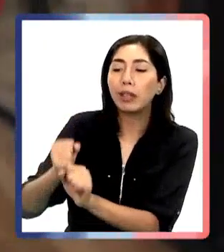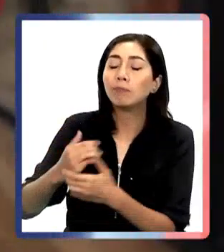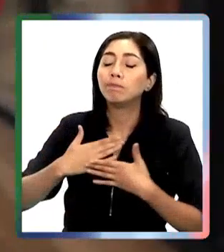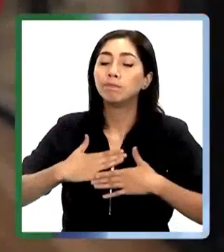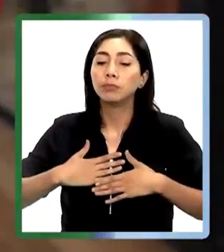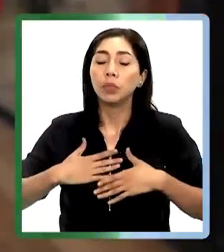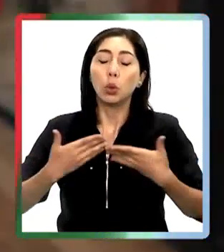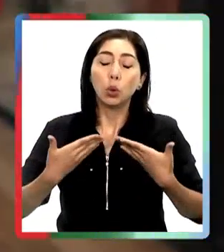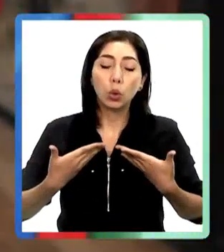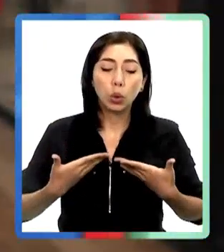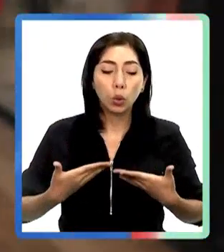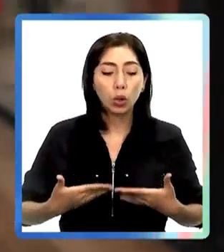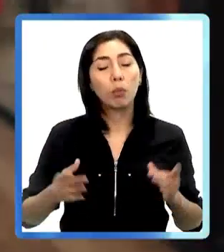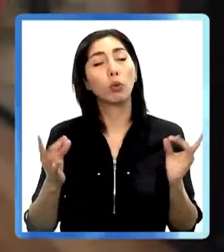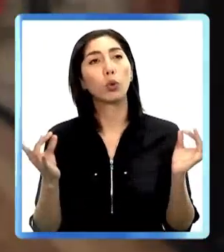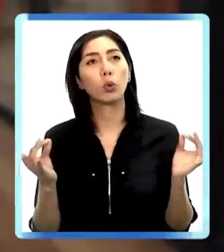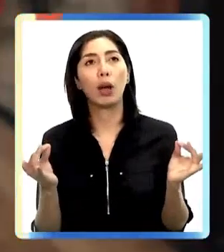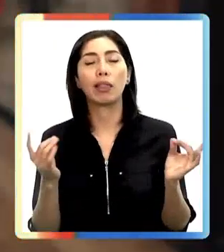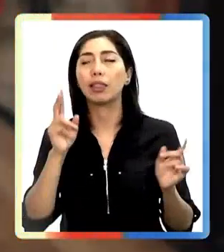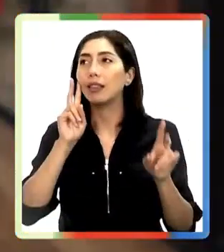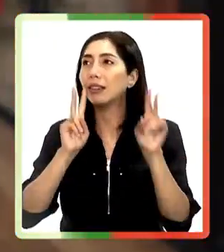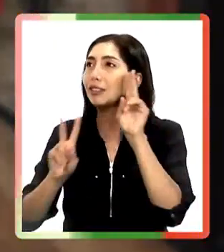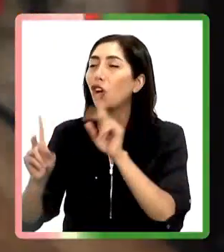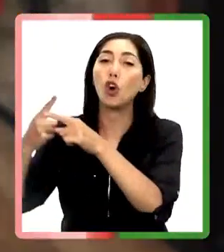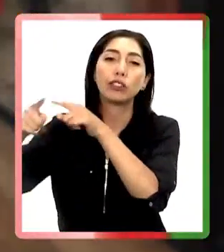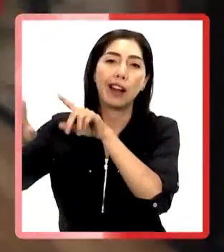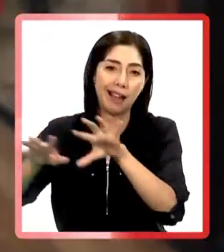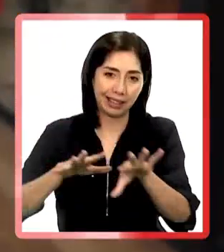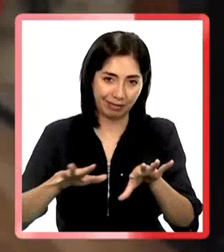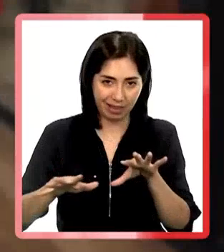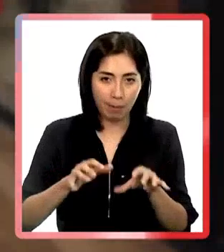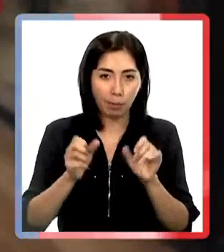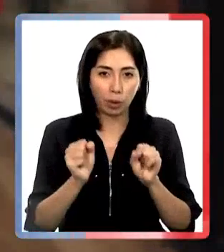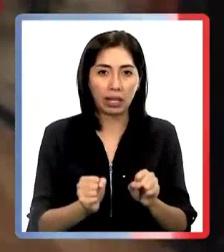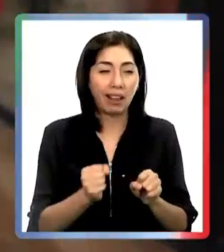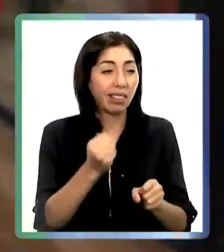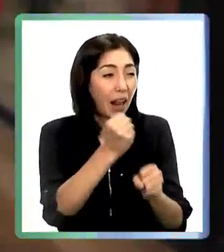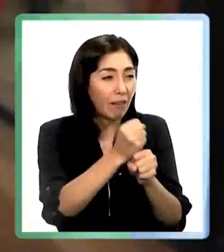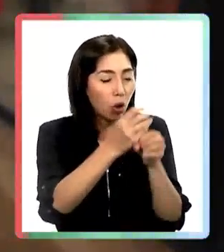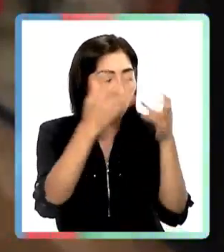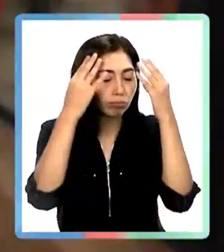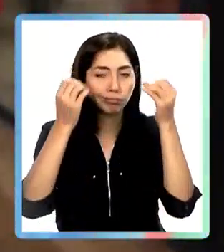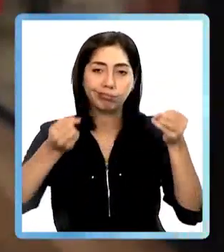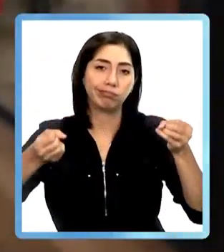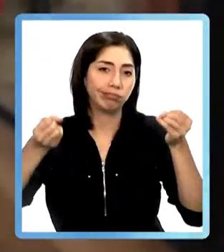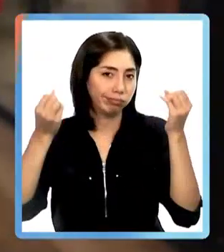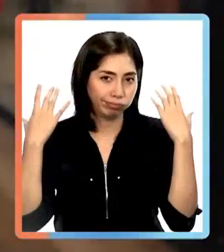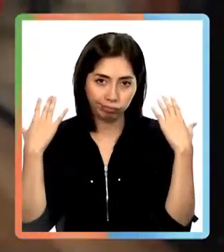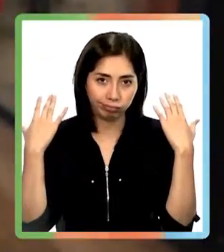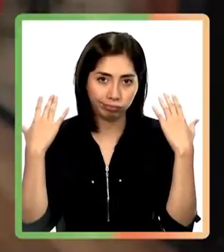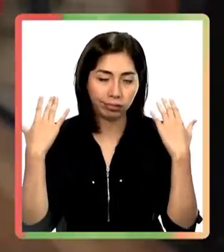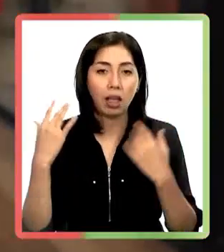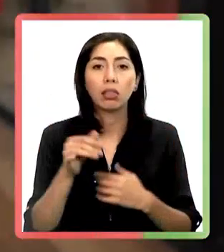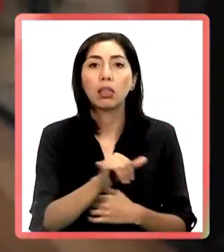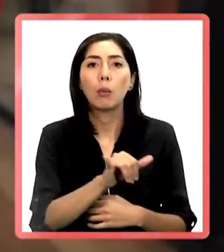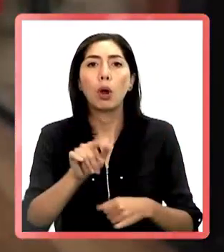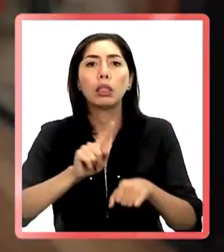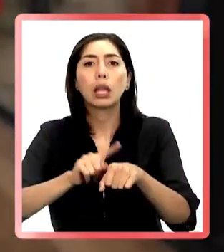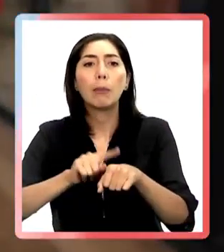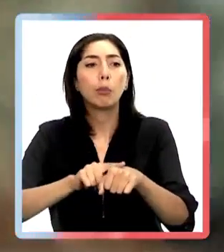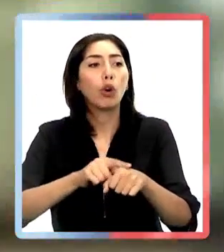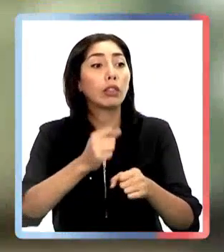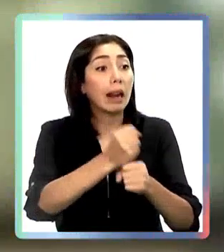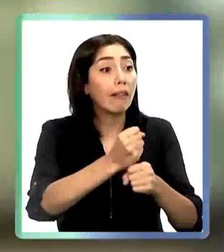de relajo, de distracción, para poder sacarme ese estrés de encima y no seguir cargándolo en un horario o en